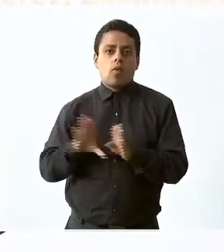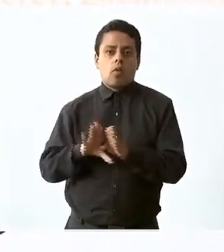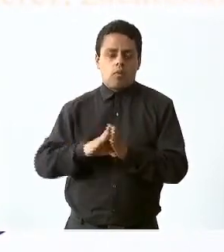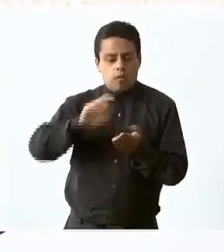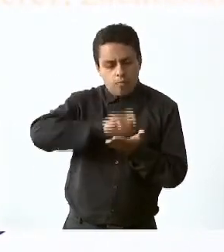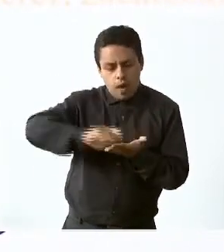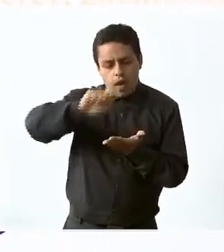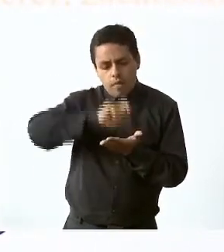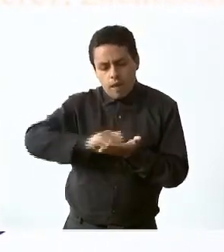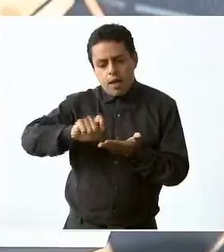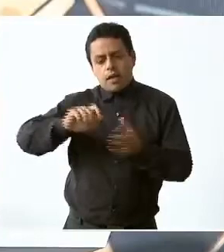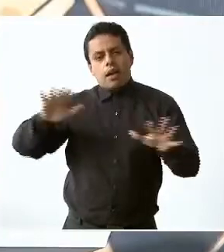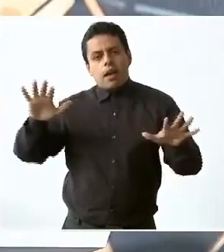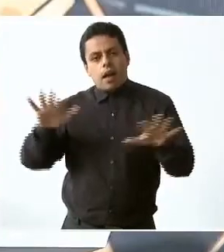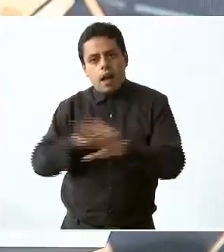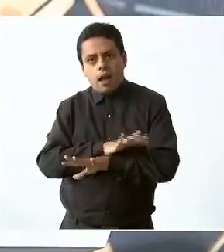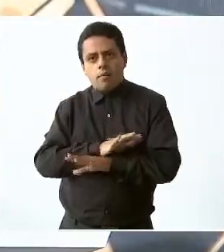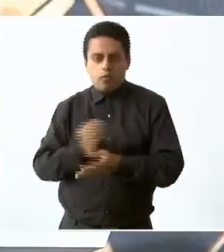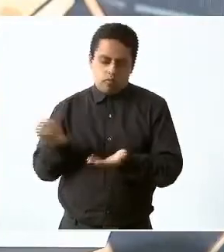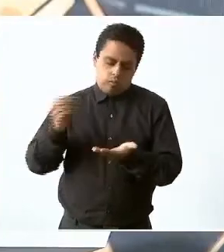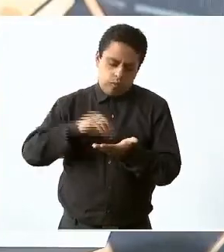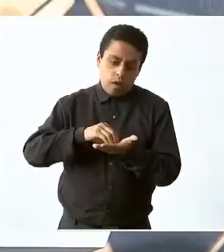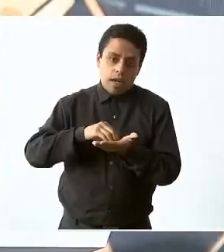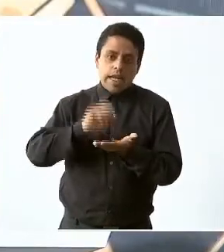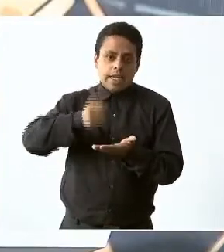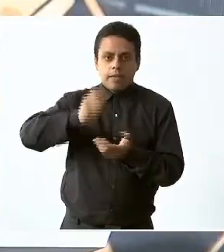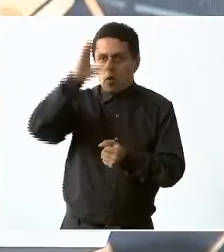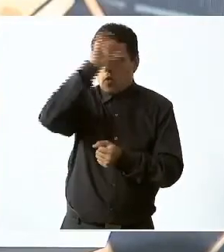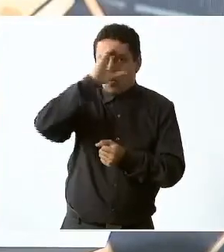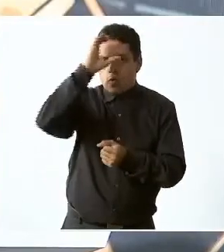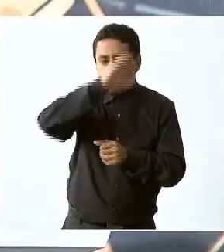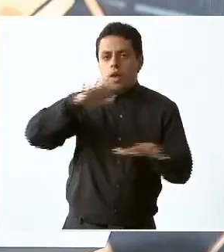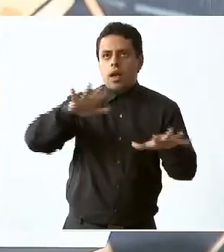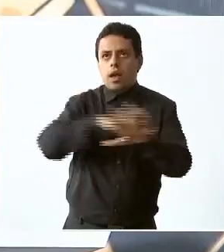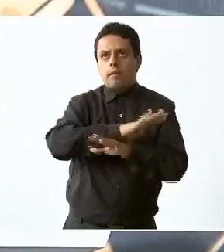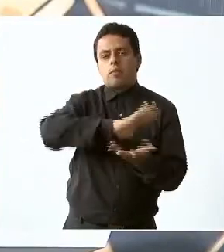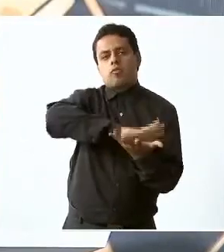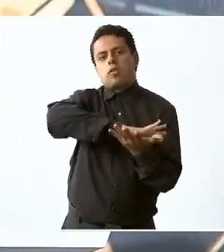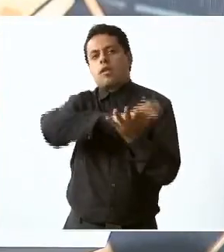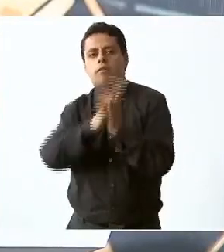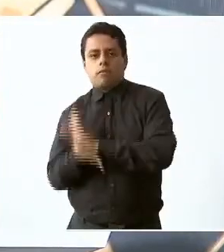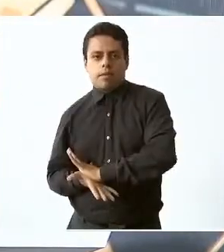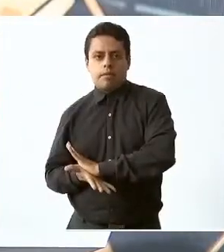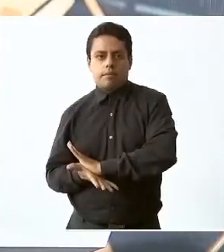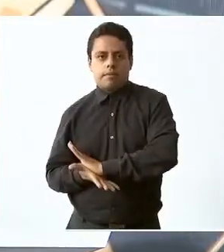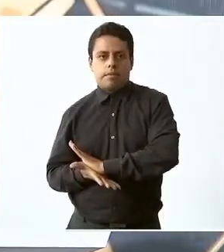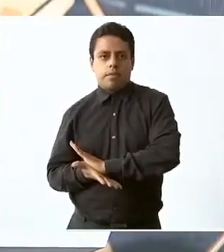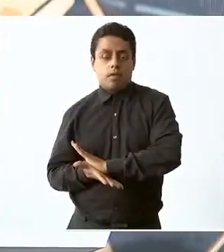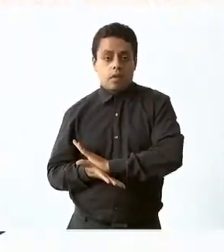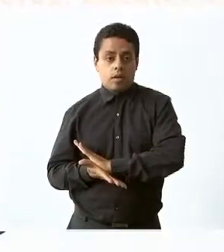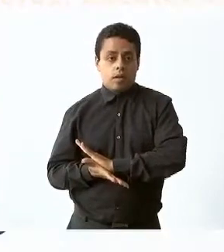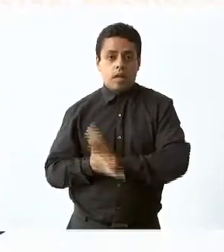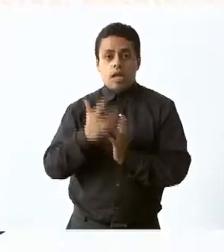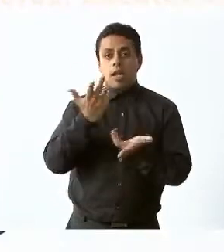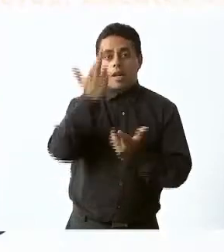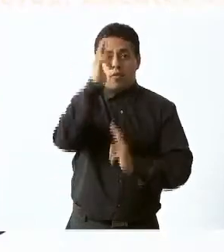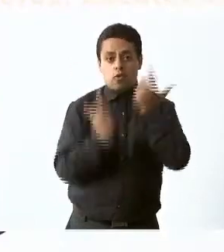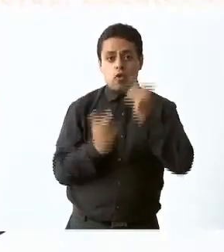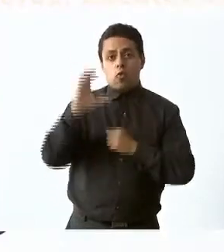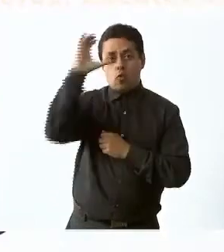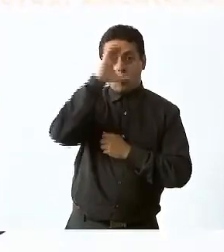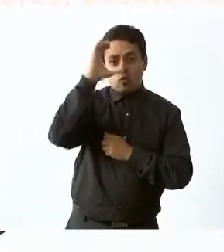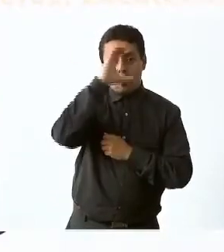la semilla del cambio, porque la cultura es transformación. Una revolución cultural, una revolución